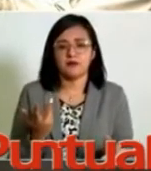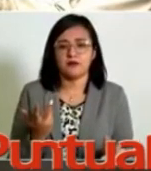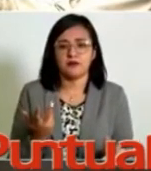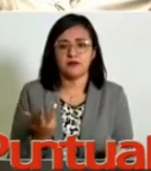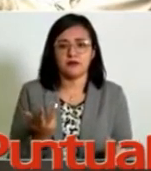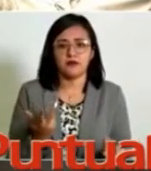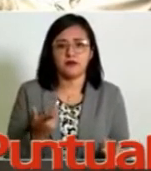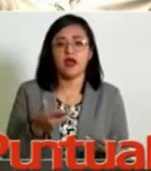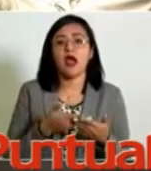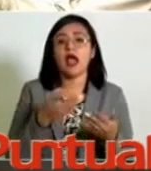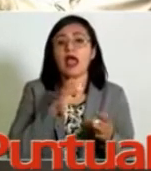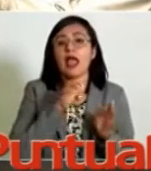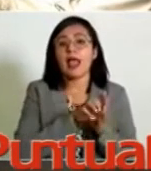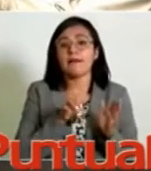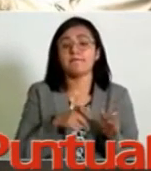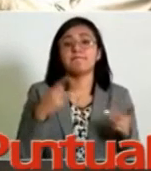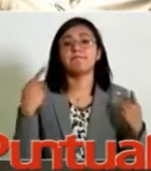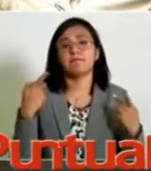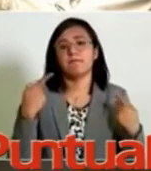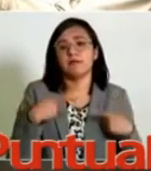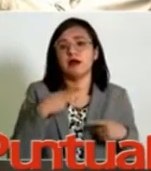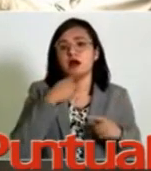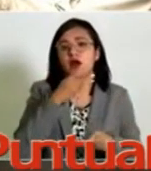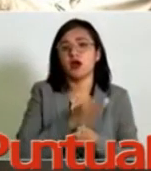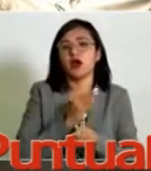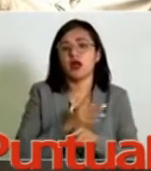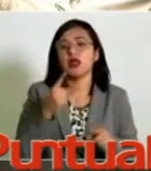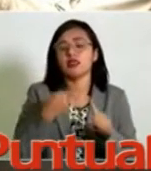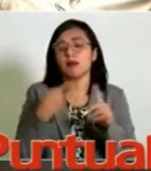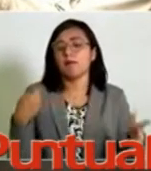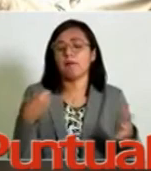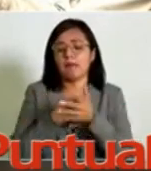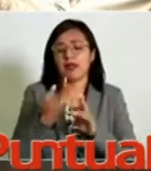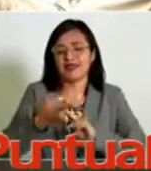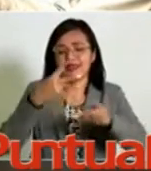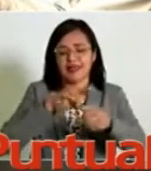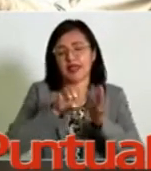que el hoy presunto responsable en libertad hubiera sido el atropellado